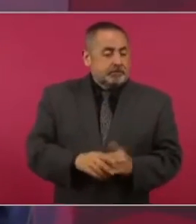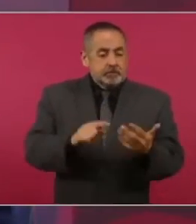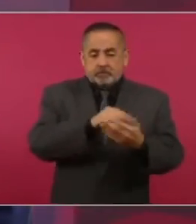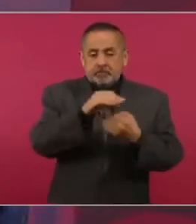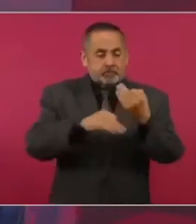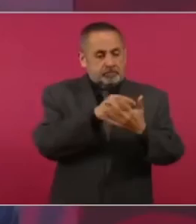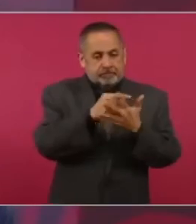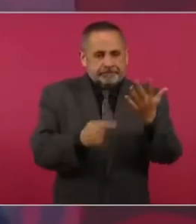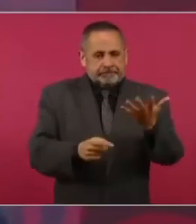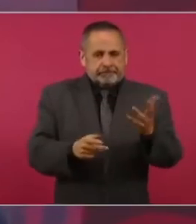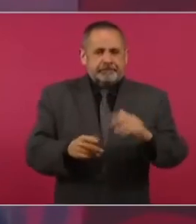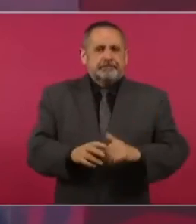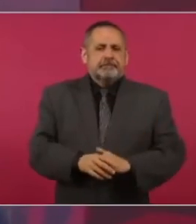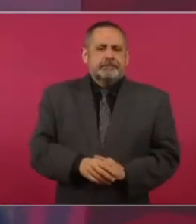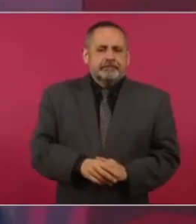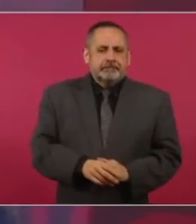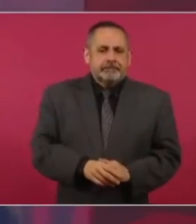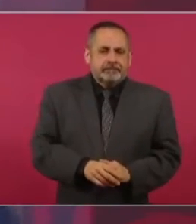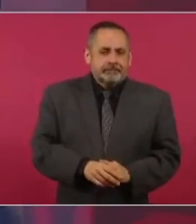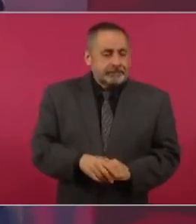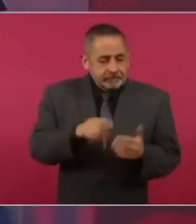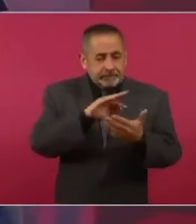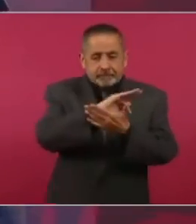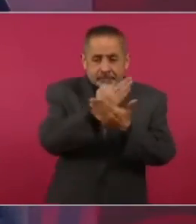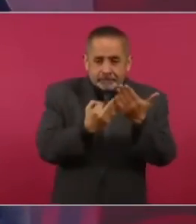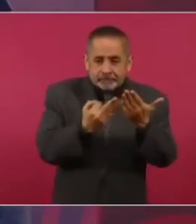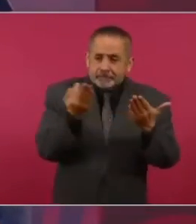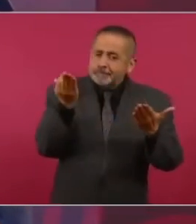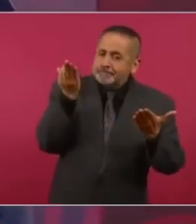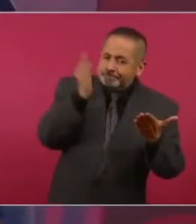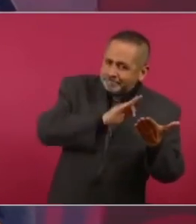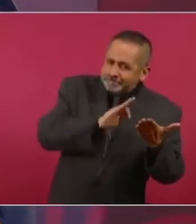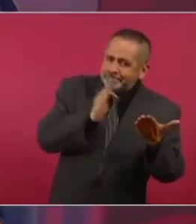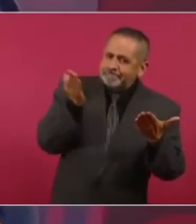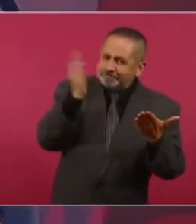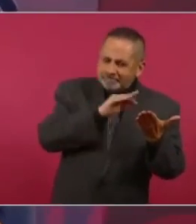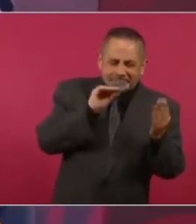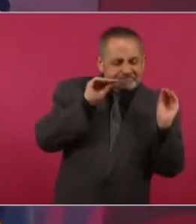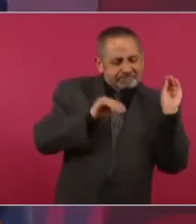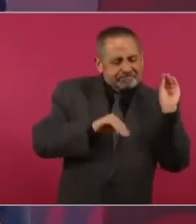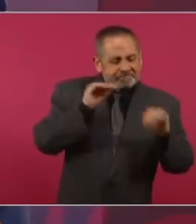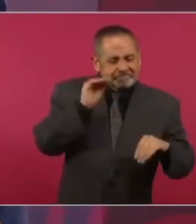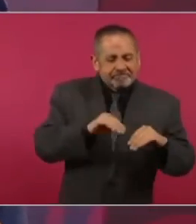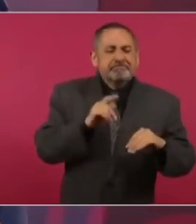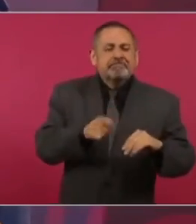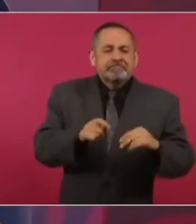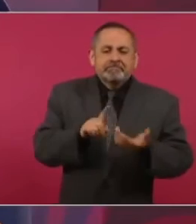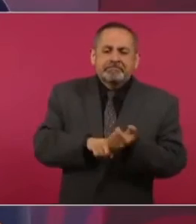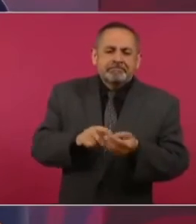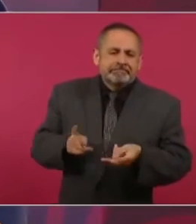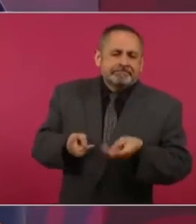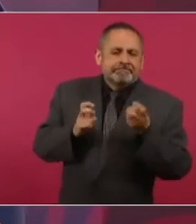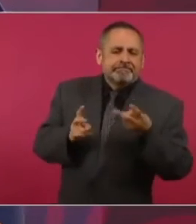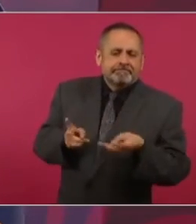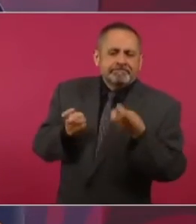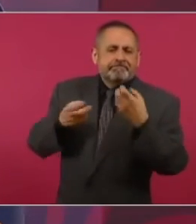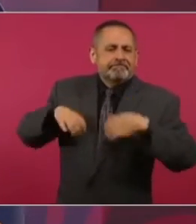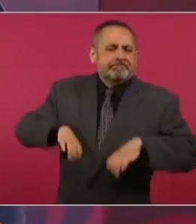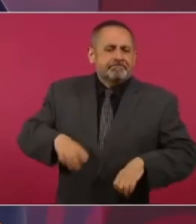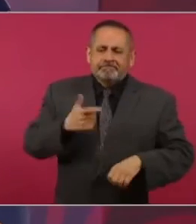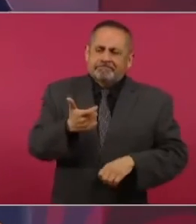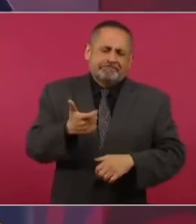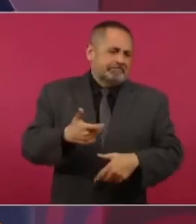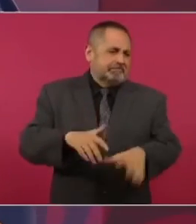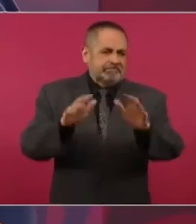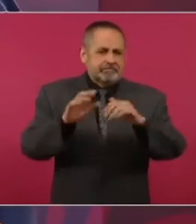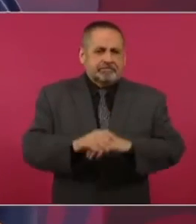Todo, pero eran facturas falsas. Era para robarse el dinero, pues.